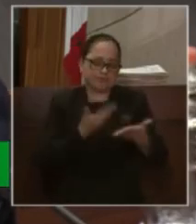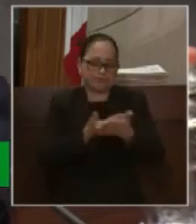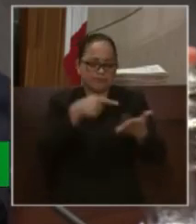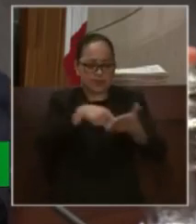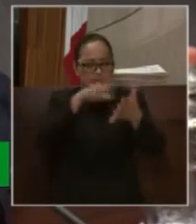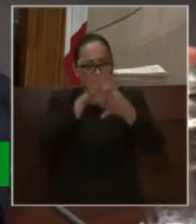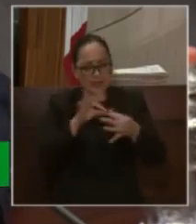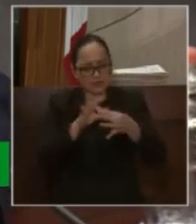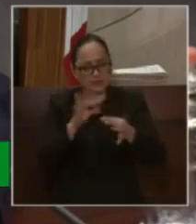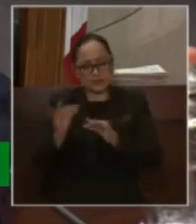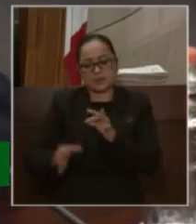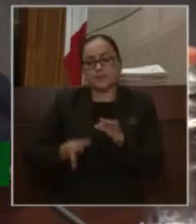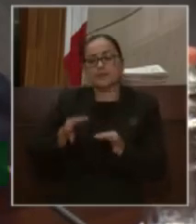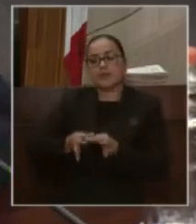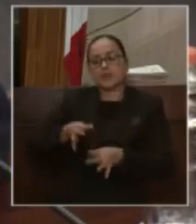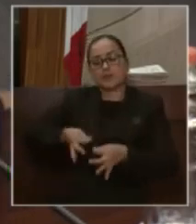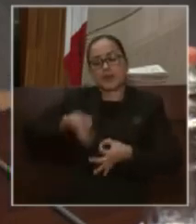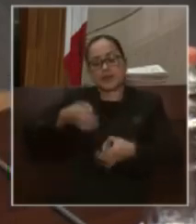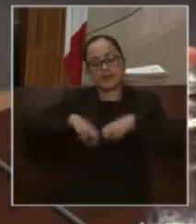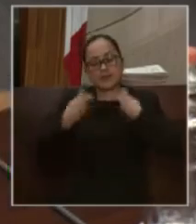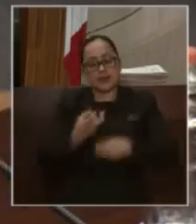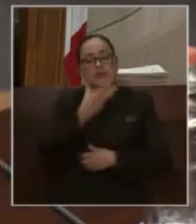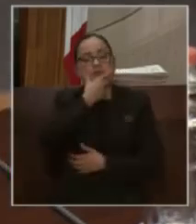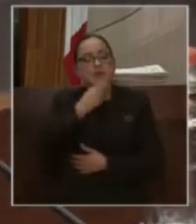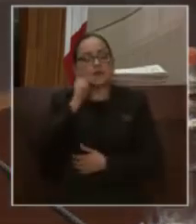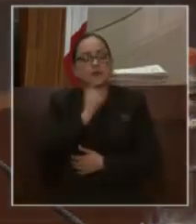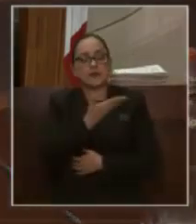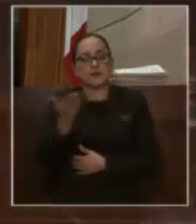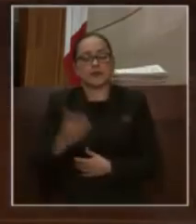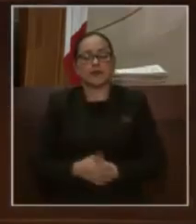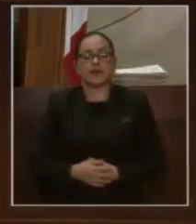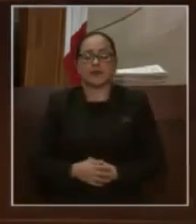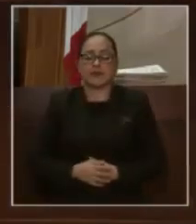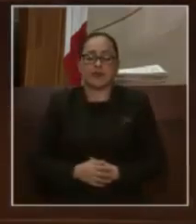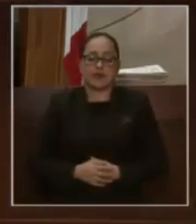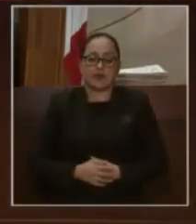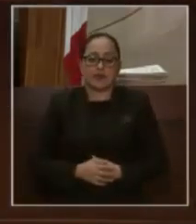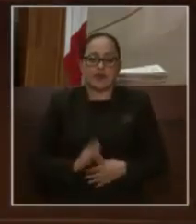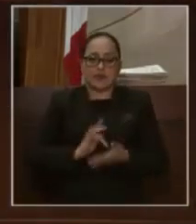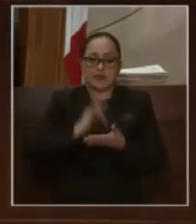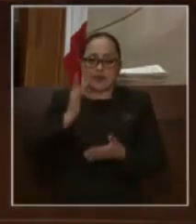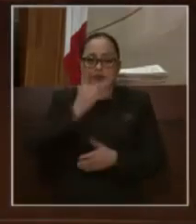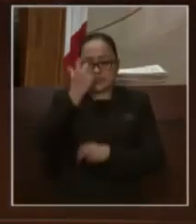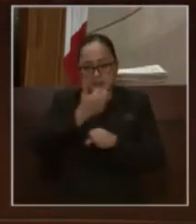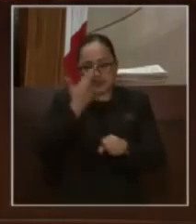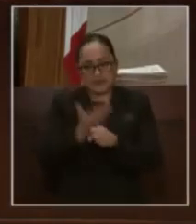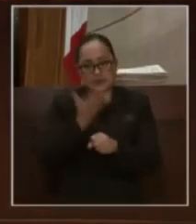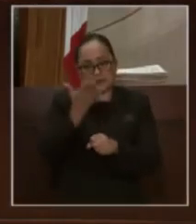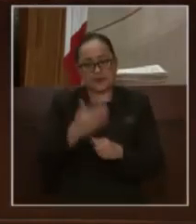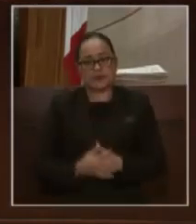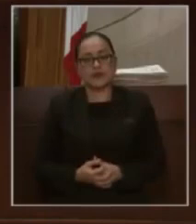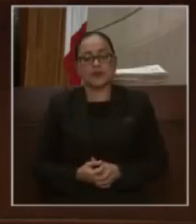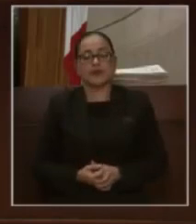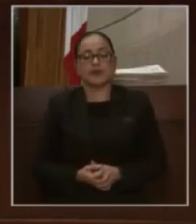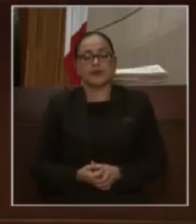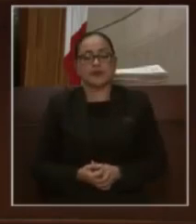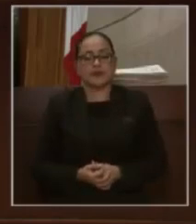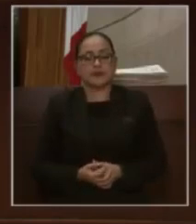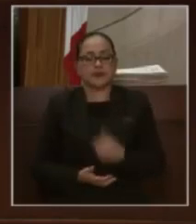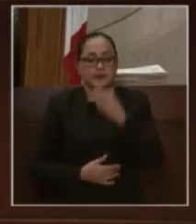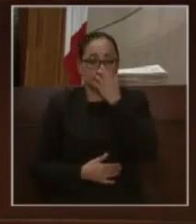proyecto de cuenta. Es la cuenta, magistradas, señores magistrados. Gracias, secretario.